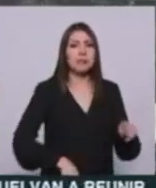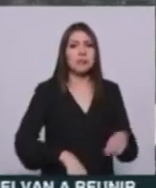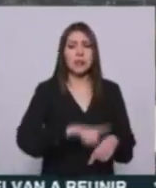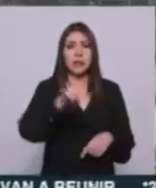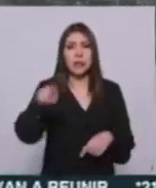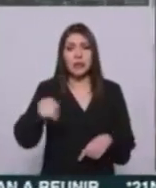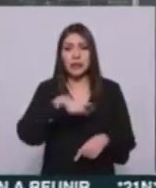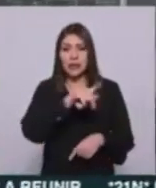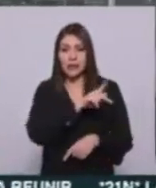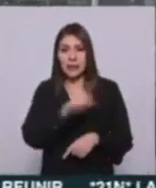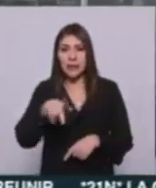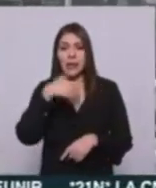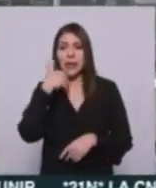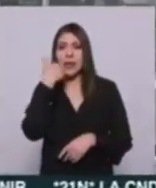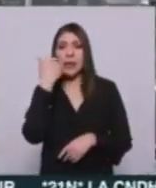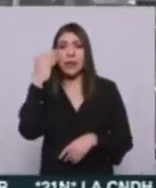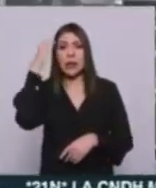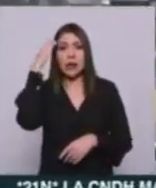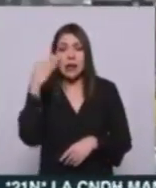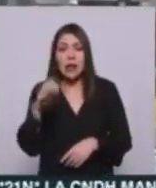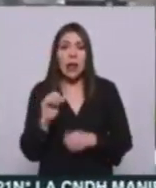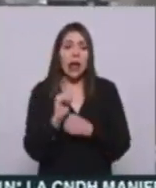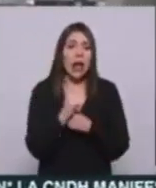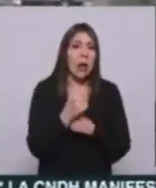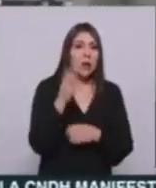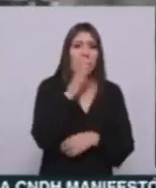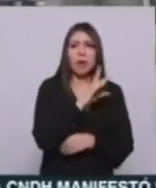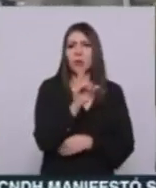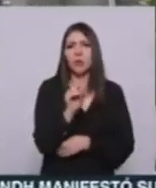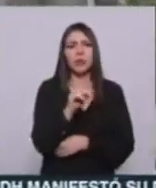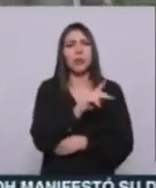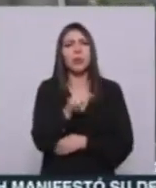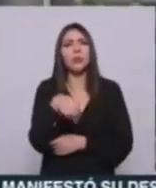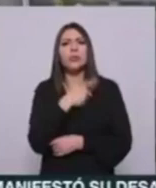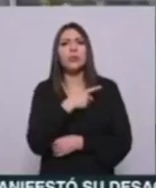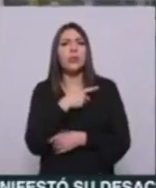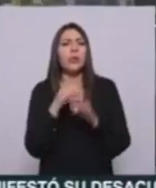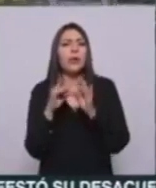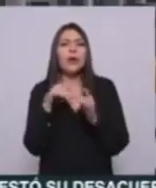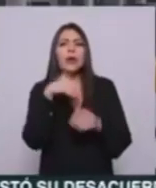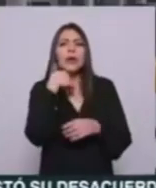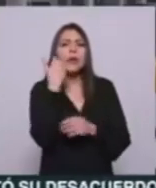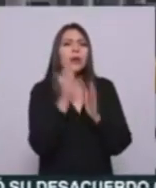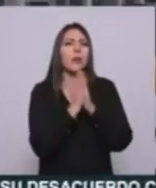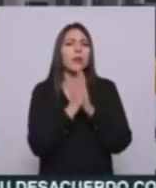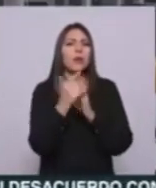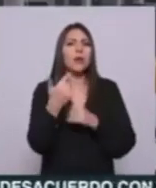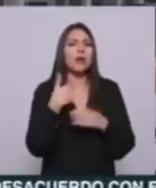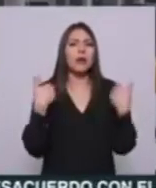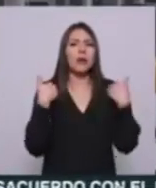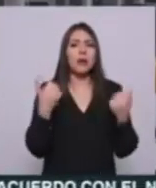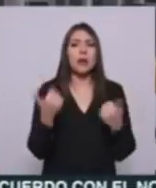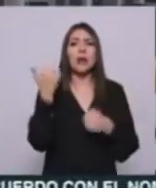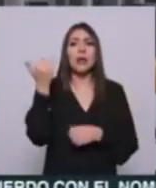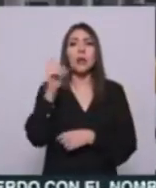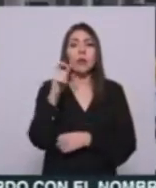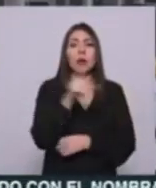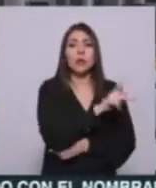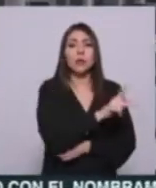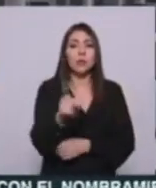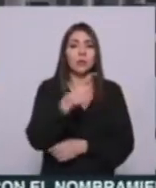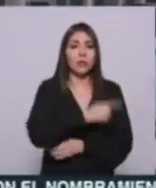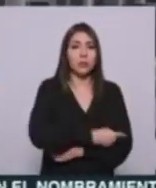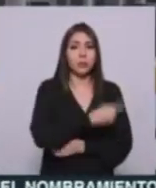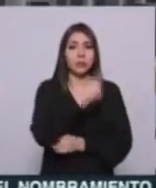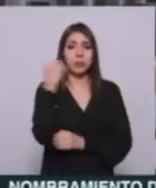algún delito, solo quieren ser escuchados y, según ellos, dejan en claro que al levantar las plumas no obligan a los automovilistas a dar